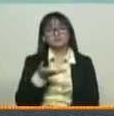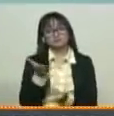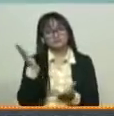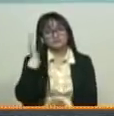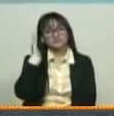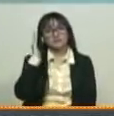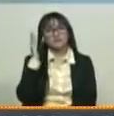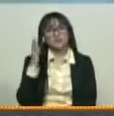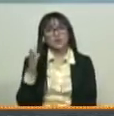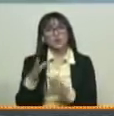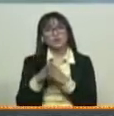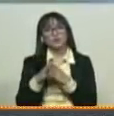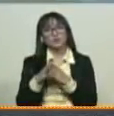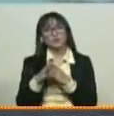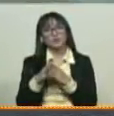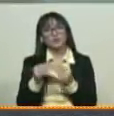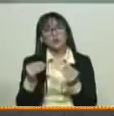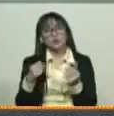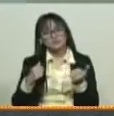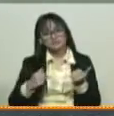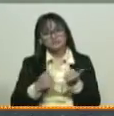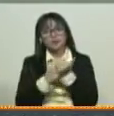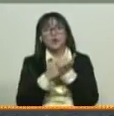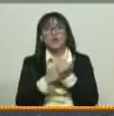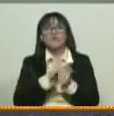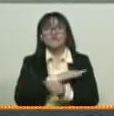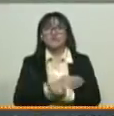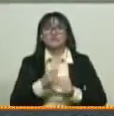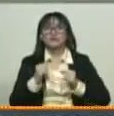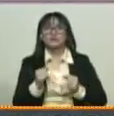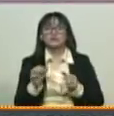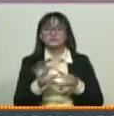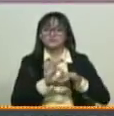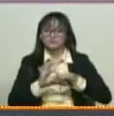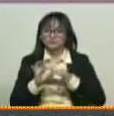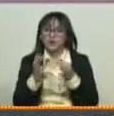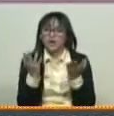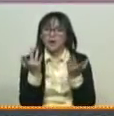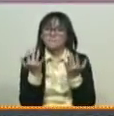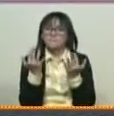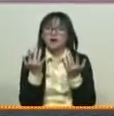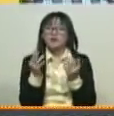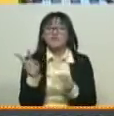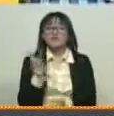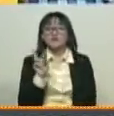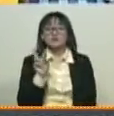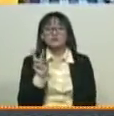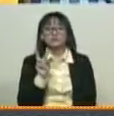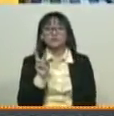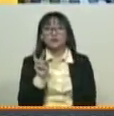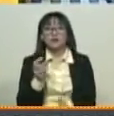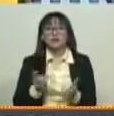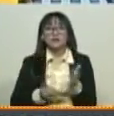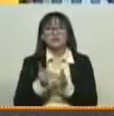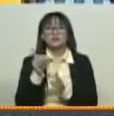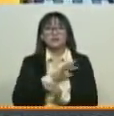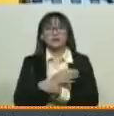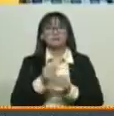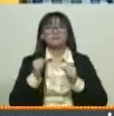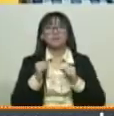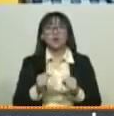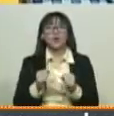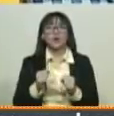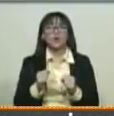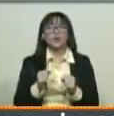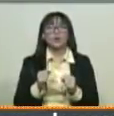que si todos sumamos nuestra fortaleza, que si todos unimos nuestras manos, Venezuela va a desarrollar las grandes potencialidades